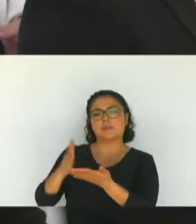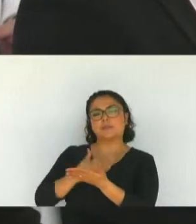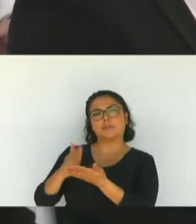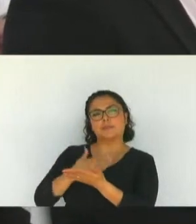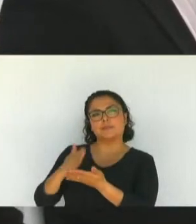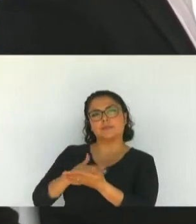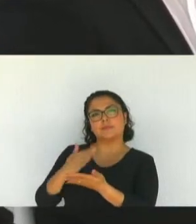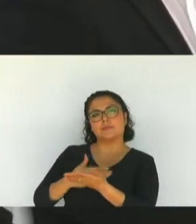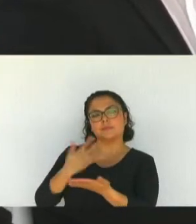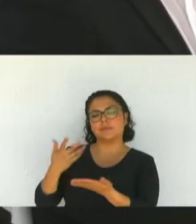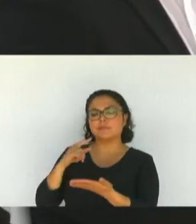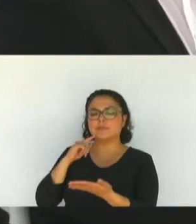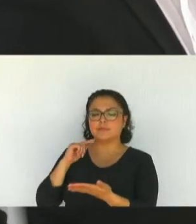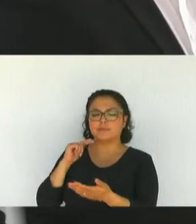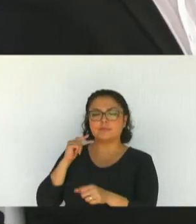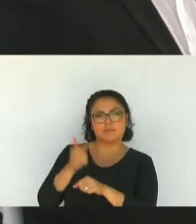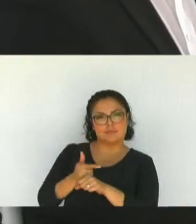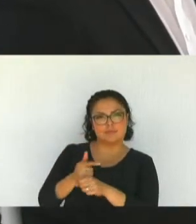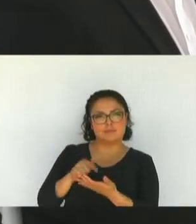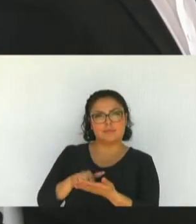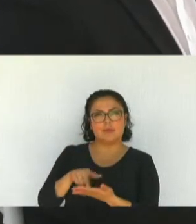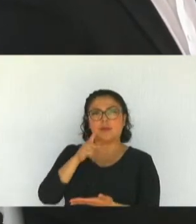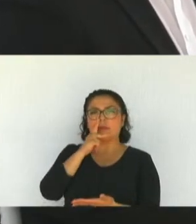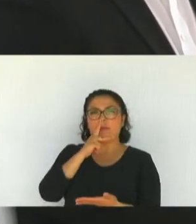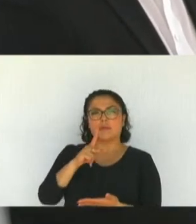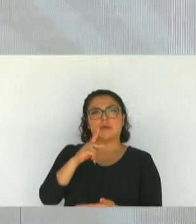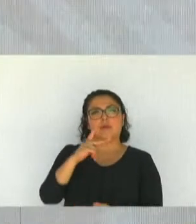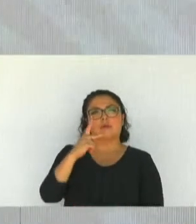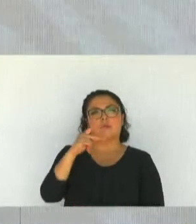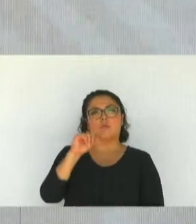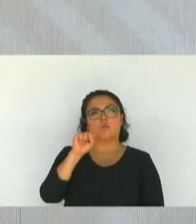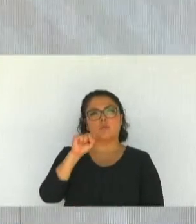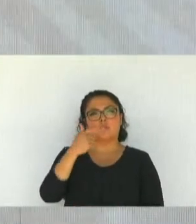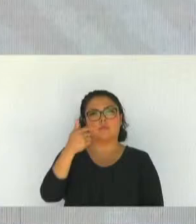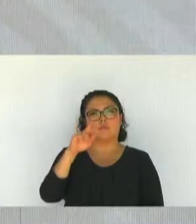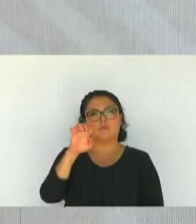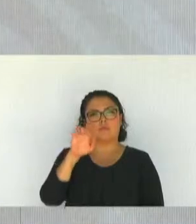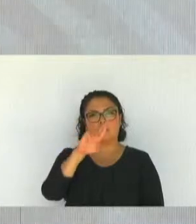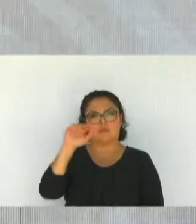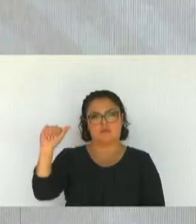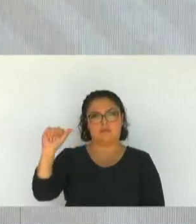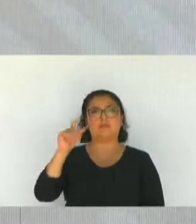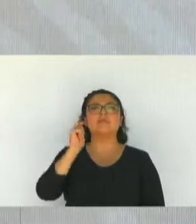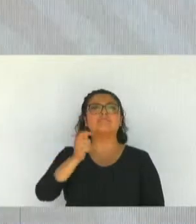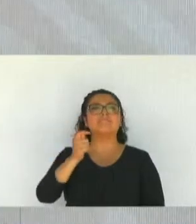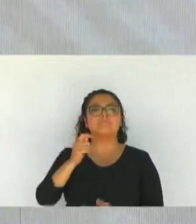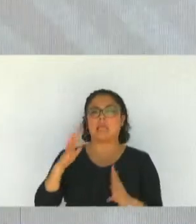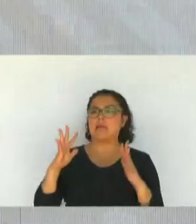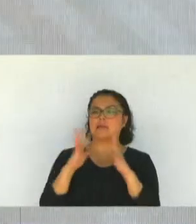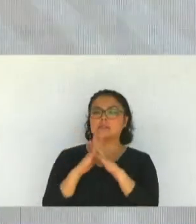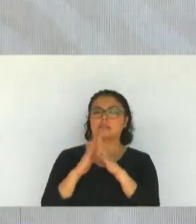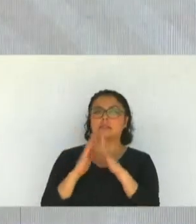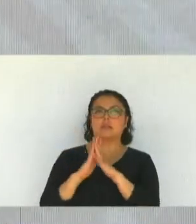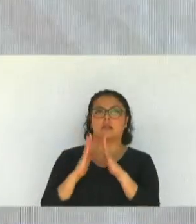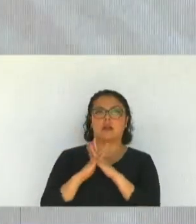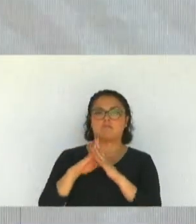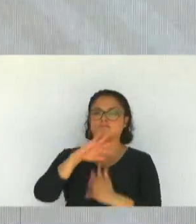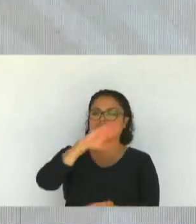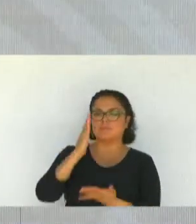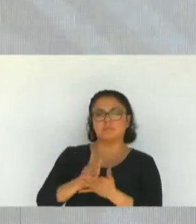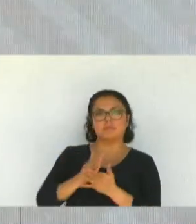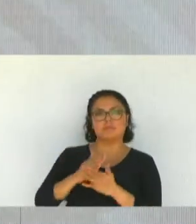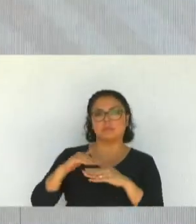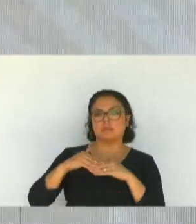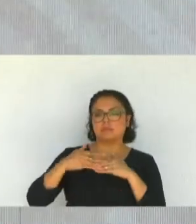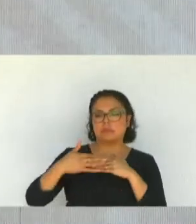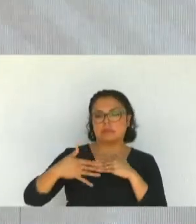término posguerra, habla de el tiempo inmediato a la terminación de una guerra y durante el cual subsisten las